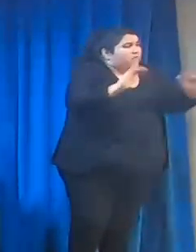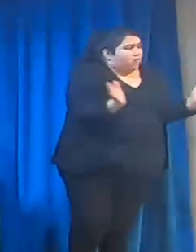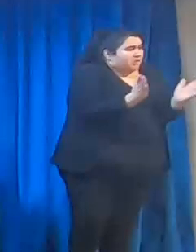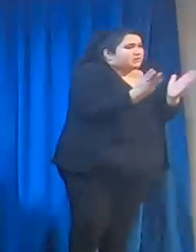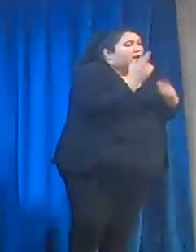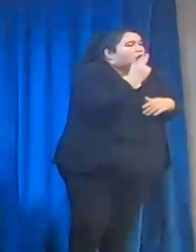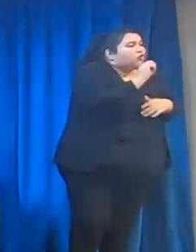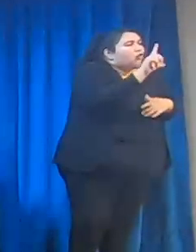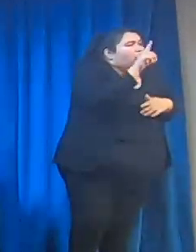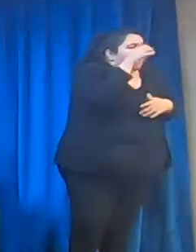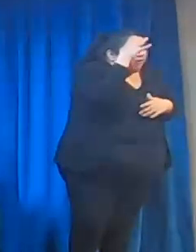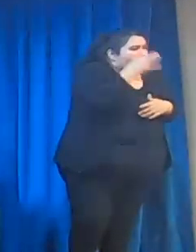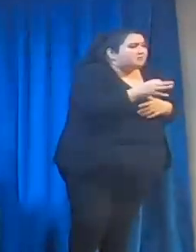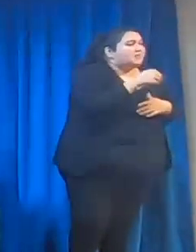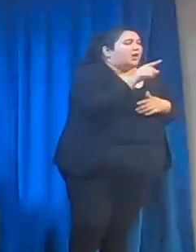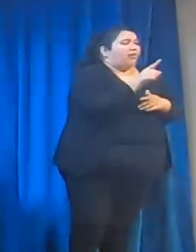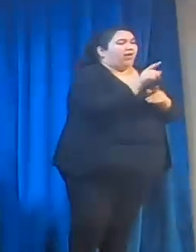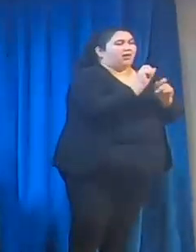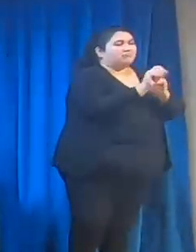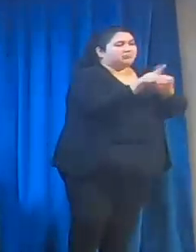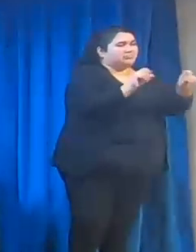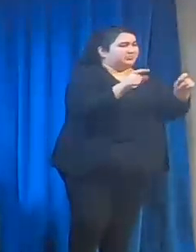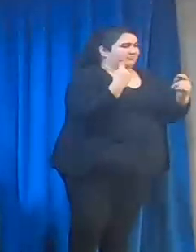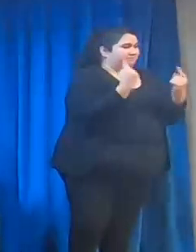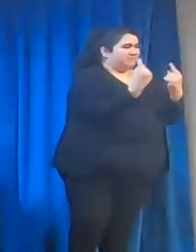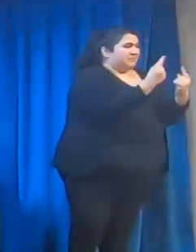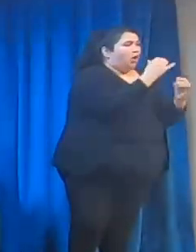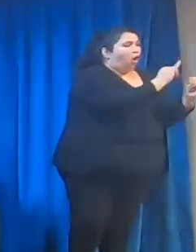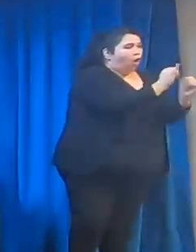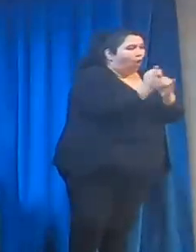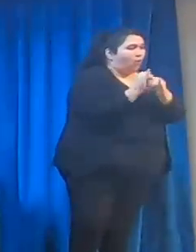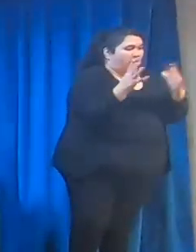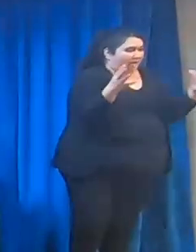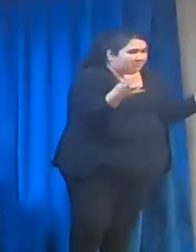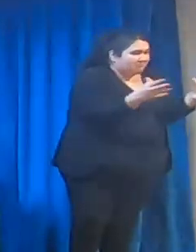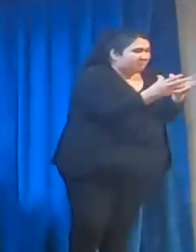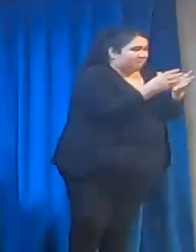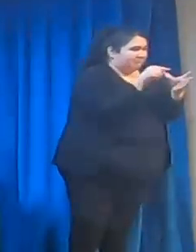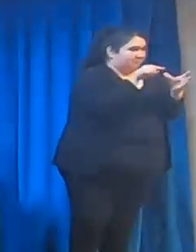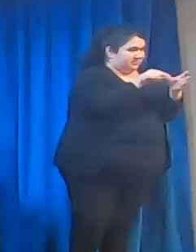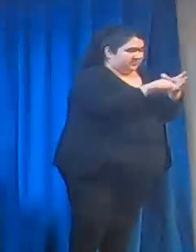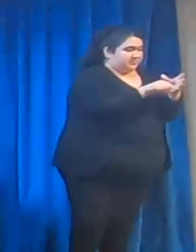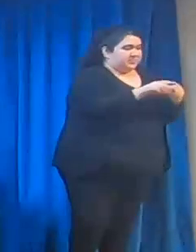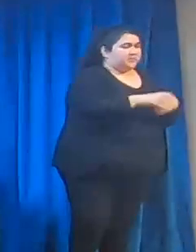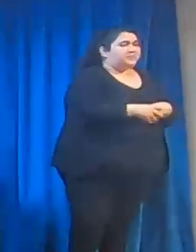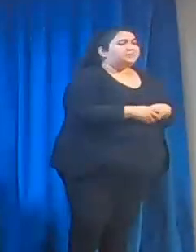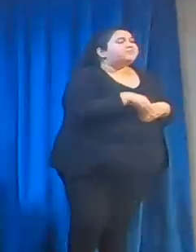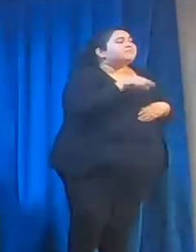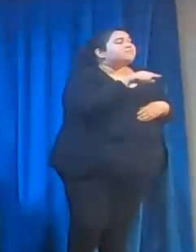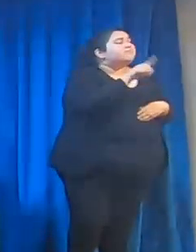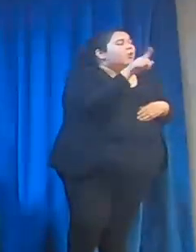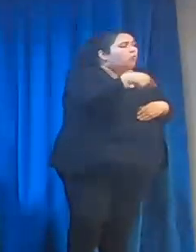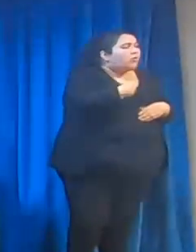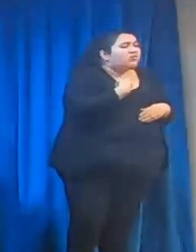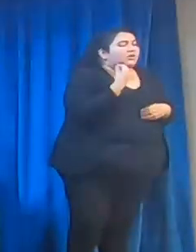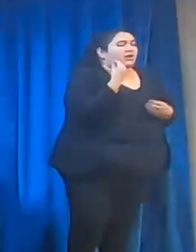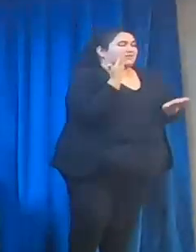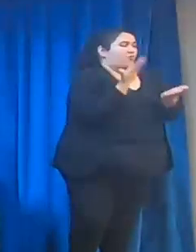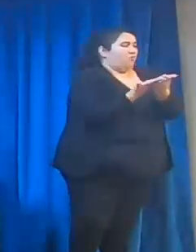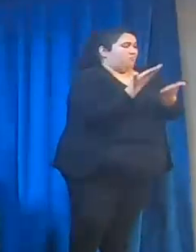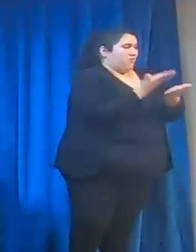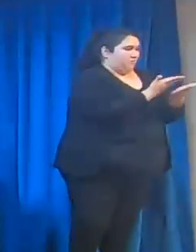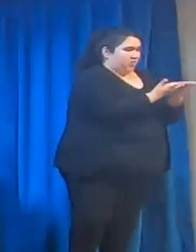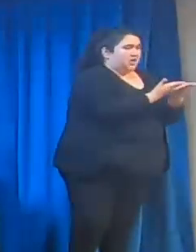rol protagónico de estos jóvenes en esas organizaciones. ¿Y cómo lo hacían? Bueno, lo hacían a partir de ofertar,